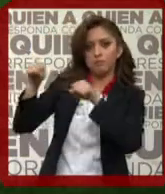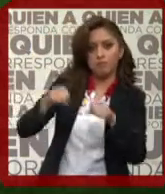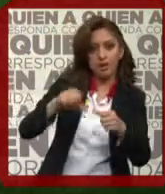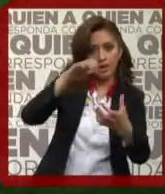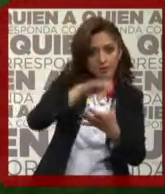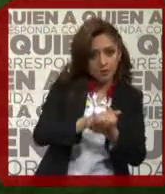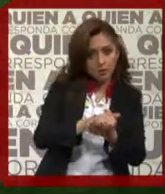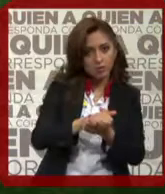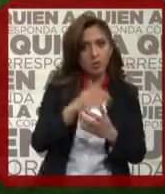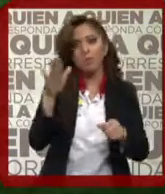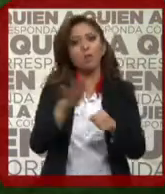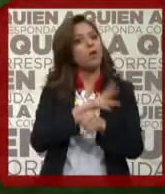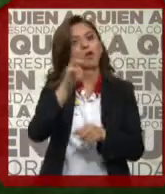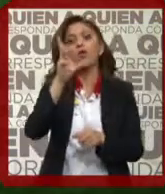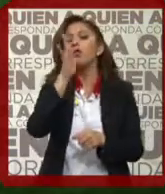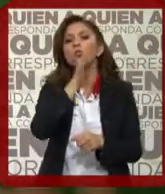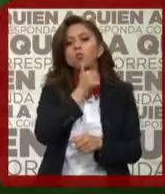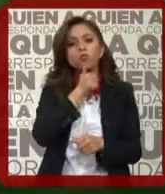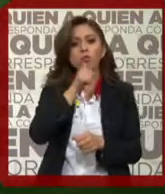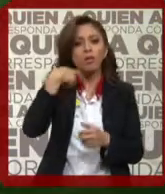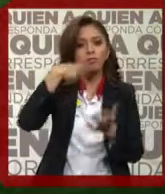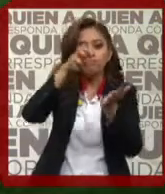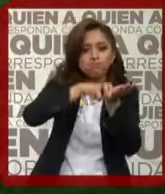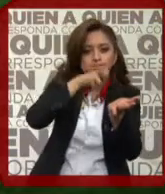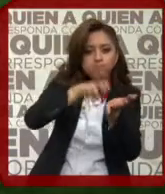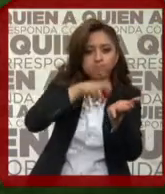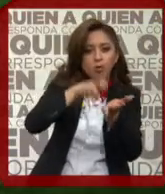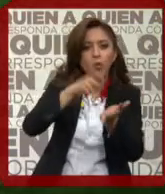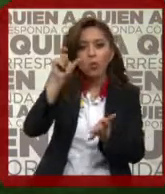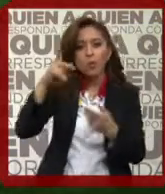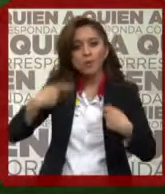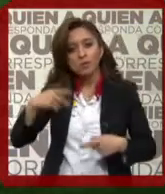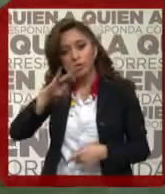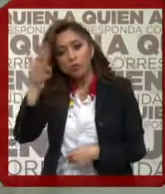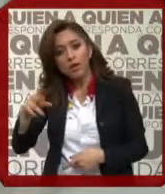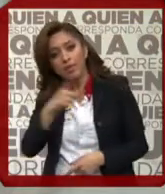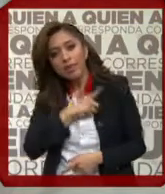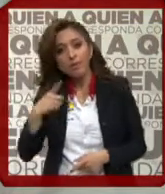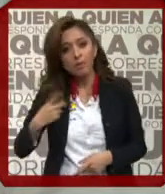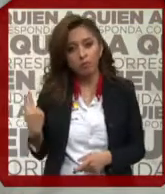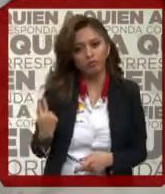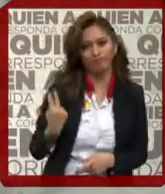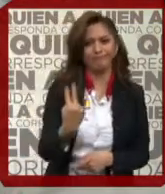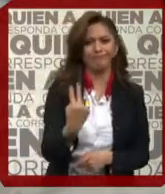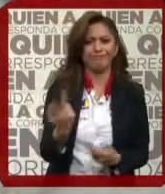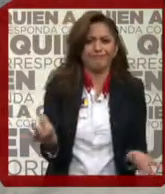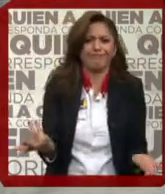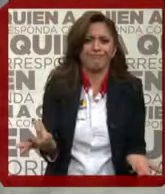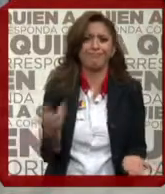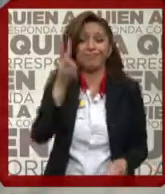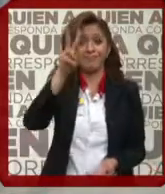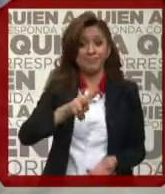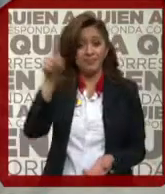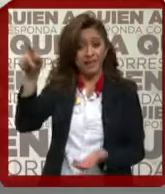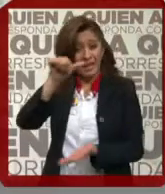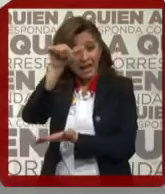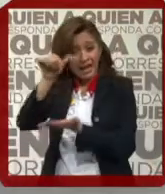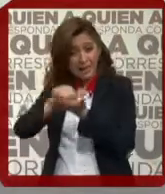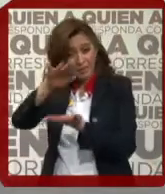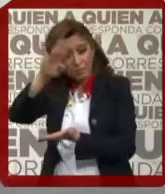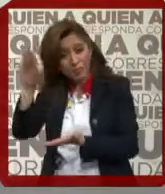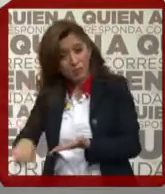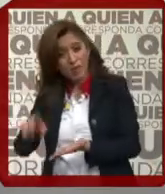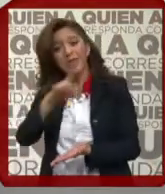no se puede modificar así nada más un acta de matrimonio con uno presente, que tenemos que estar los dos. En resumen, para arreglar el acta de defunción de su esposo tiene